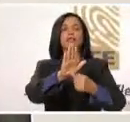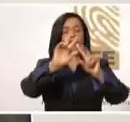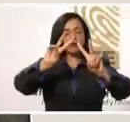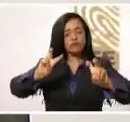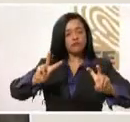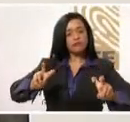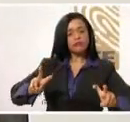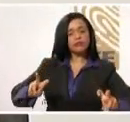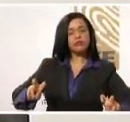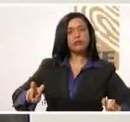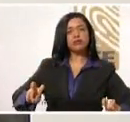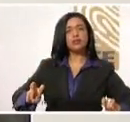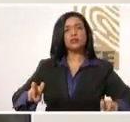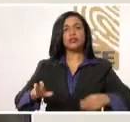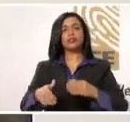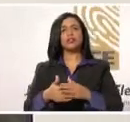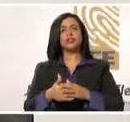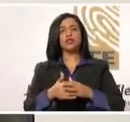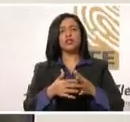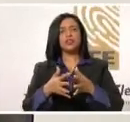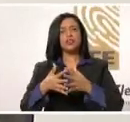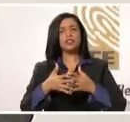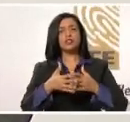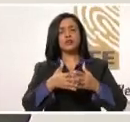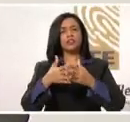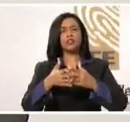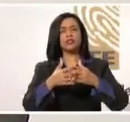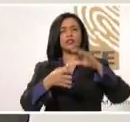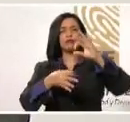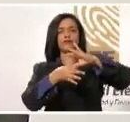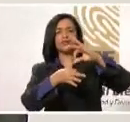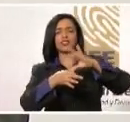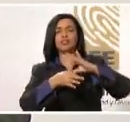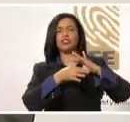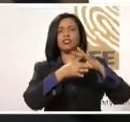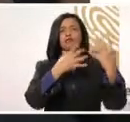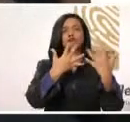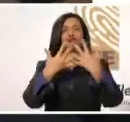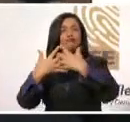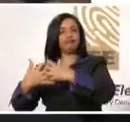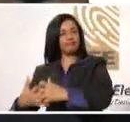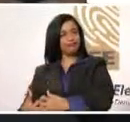Unión Interamericana de Organismos Electorales, UNIORE,